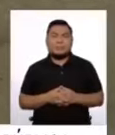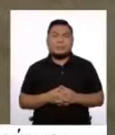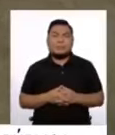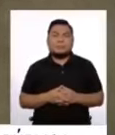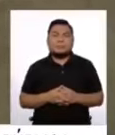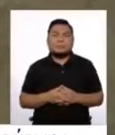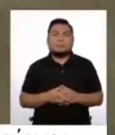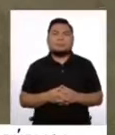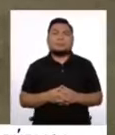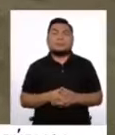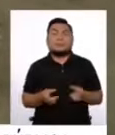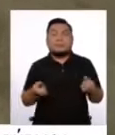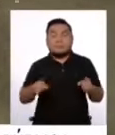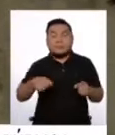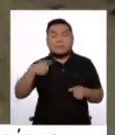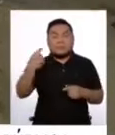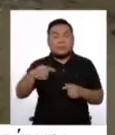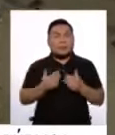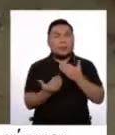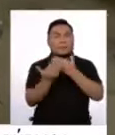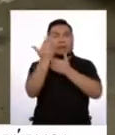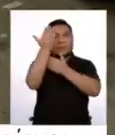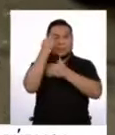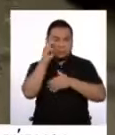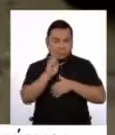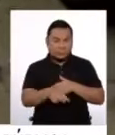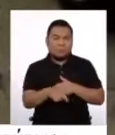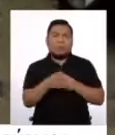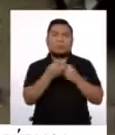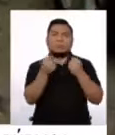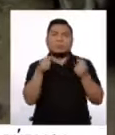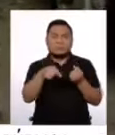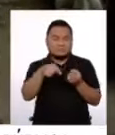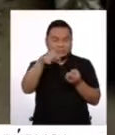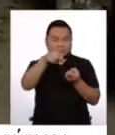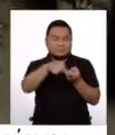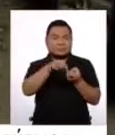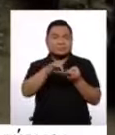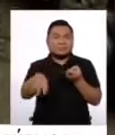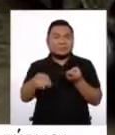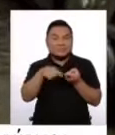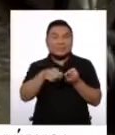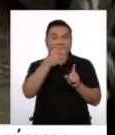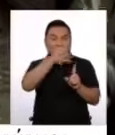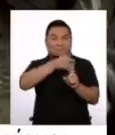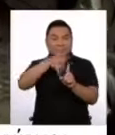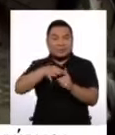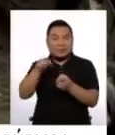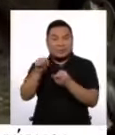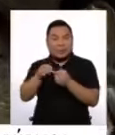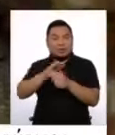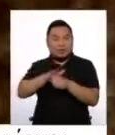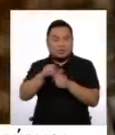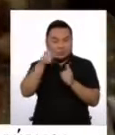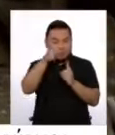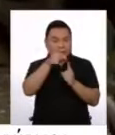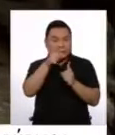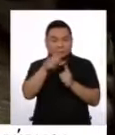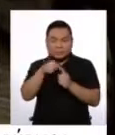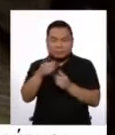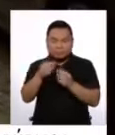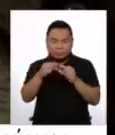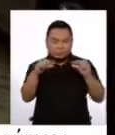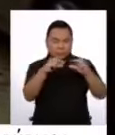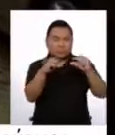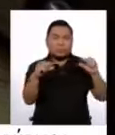Durante el desarrollo del operativo en horario de la mañana se ha encontrado dispersos este material biocontaminado. Entendemos que durante estos